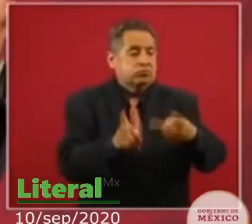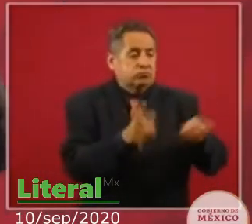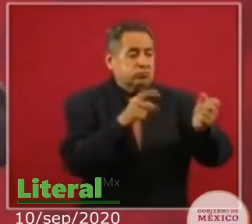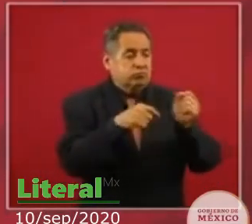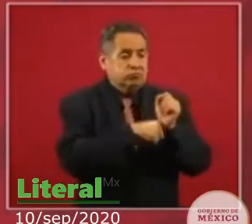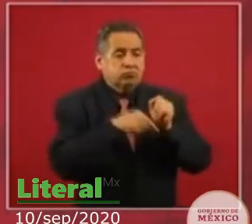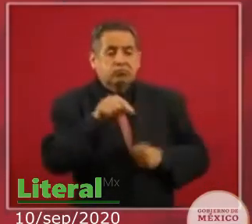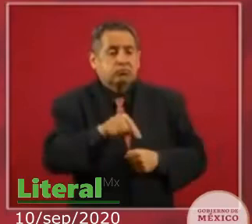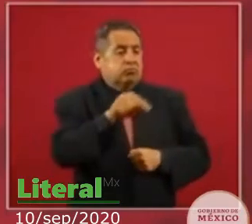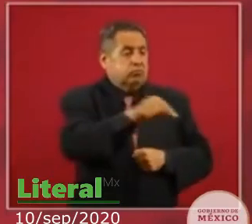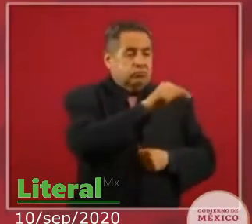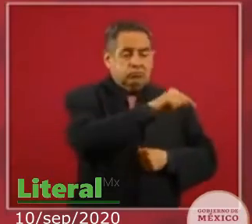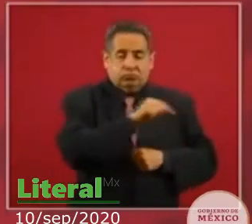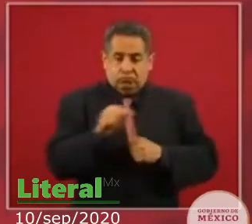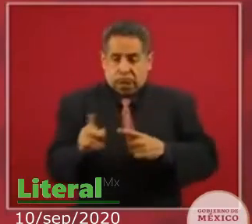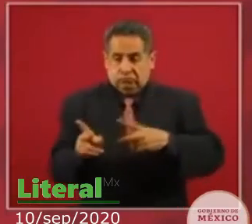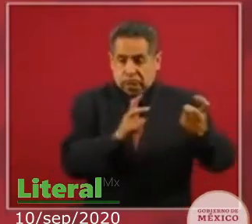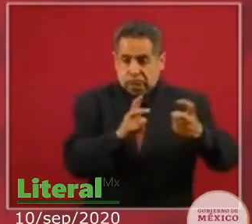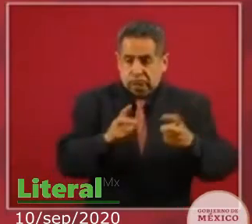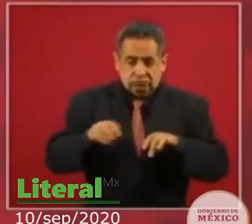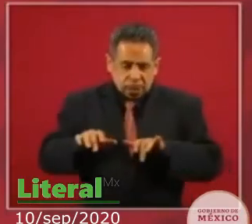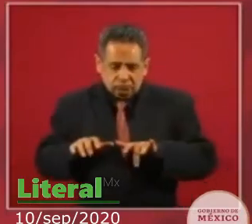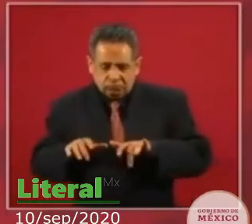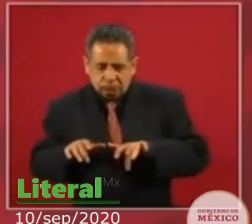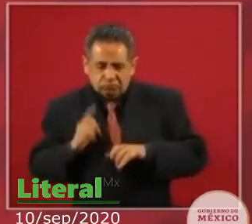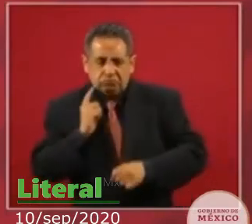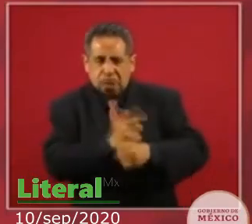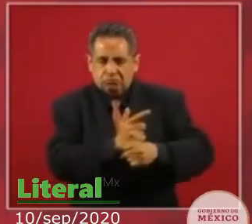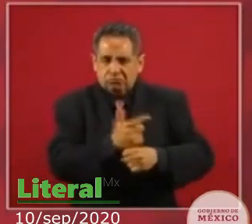la ordeña de los ductos,